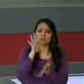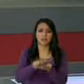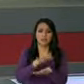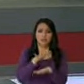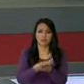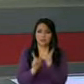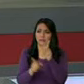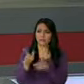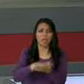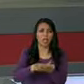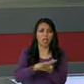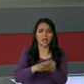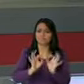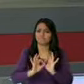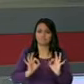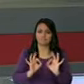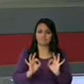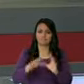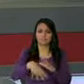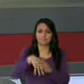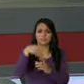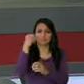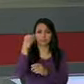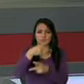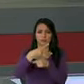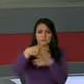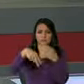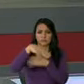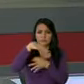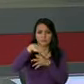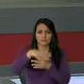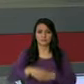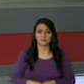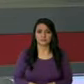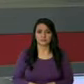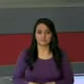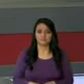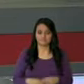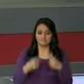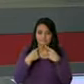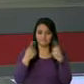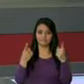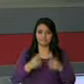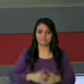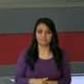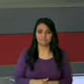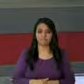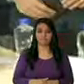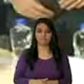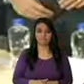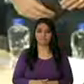en las manifestaciones realizadas en los exteriores del Consejo Nacional Electoral. Aquí su pronunciamiento.